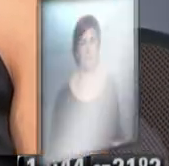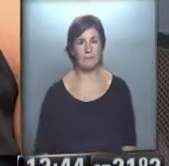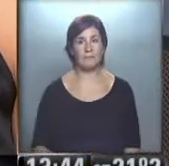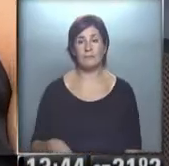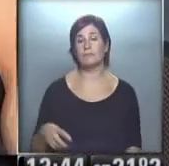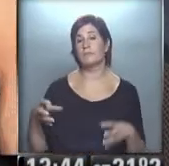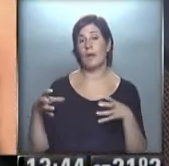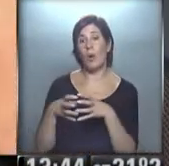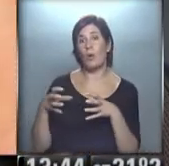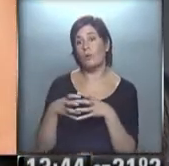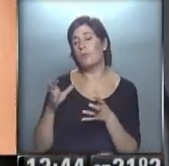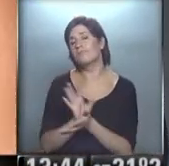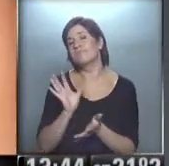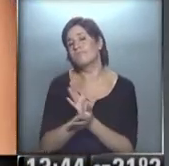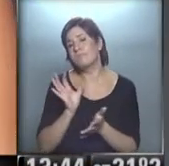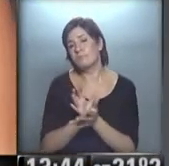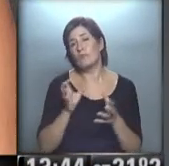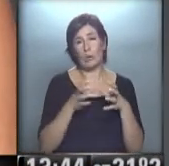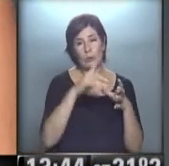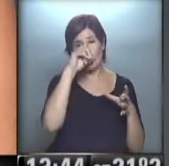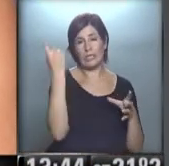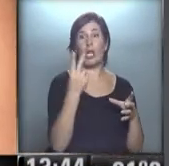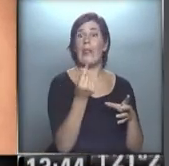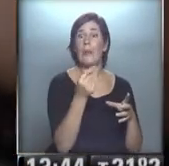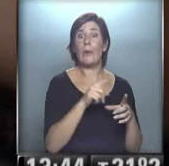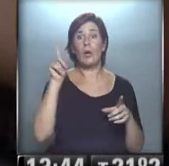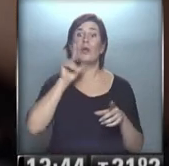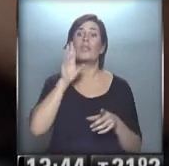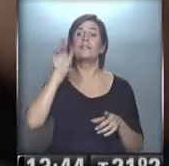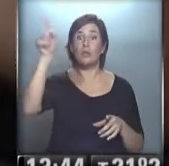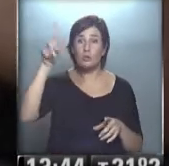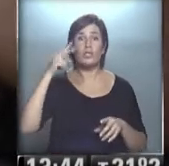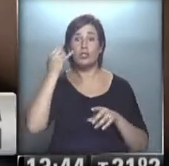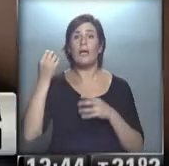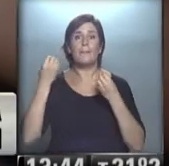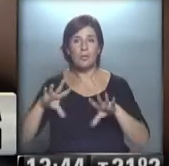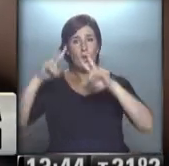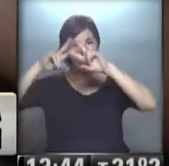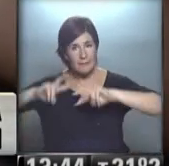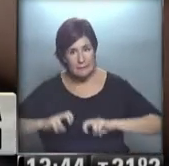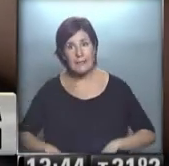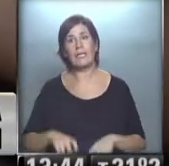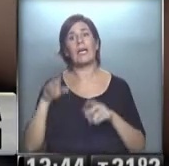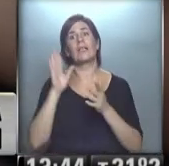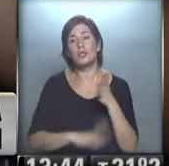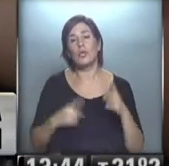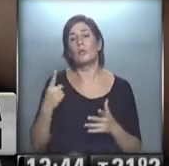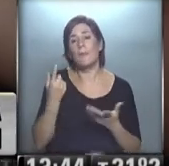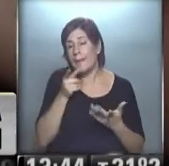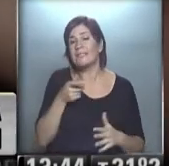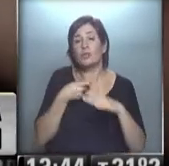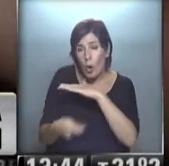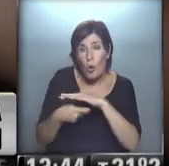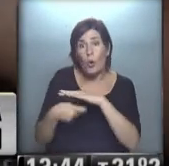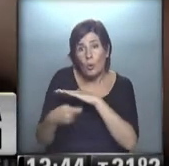El organismo que es equivalente a la Comisión Nacional de Valores, pero de los Estados Unidos, está investigando en este momento un presunto pago de sobornos